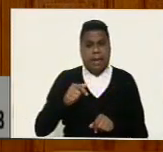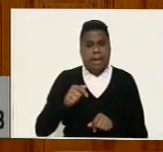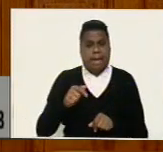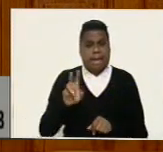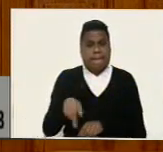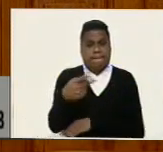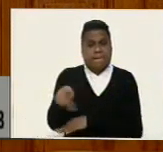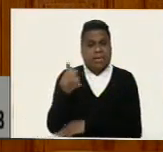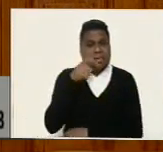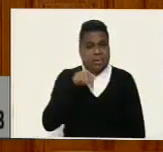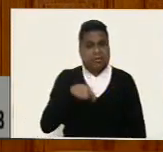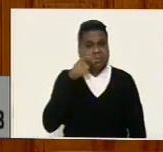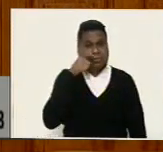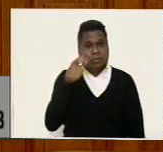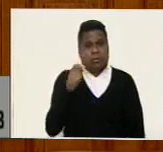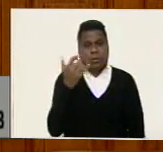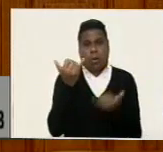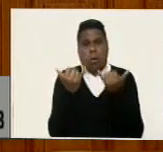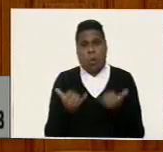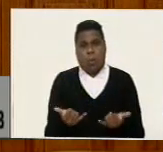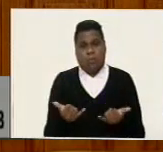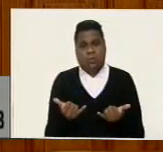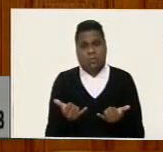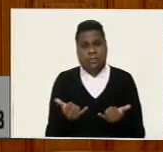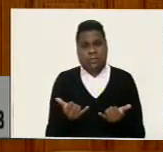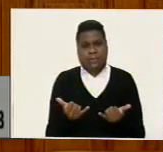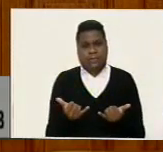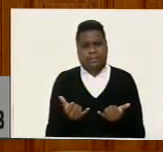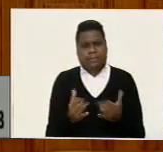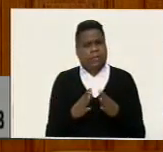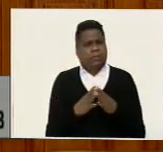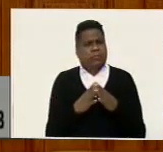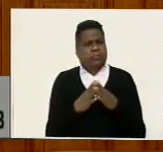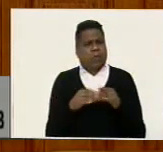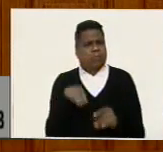este pueblo. Y hoy, ante estas groseras